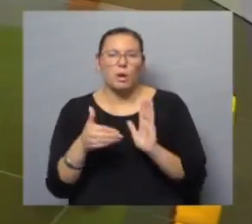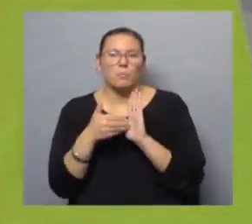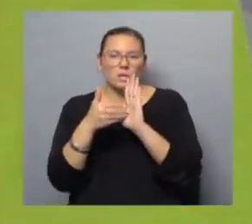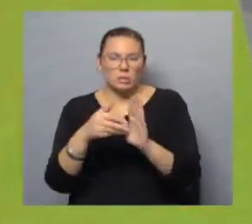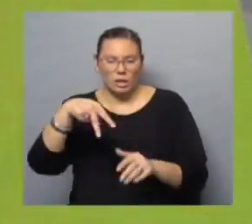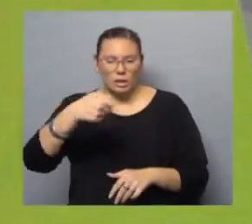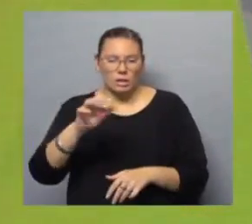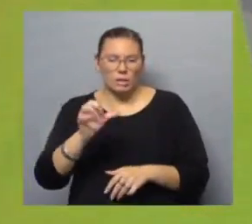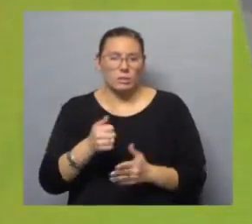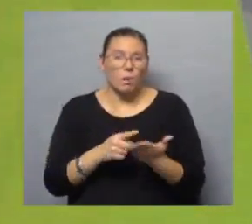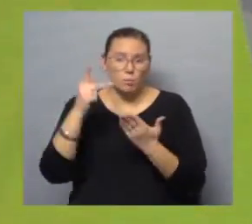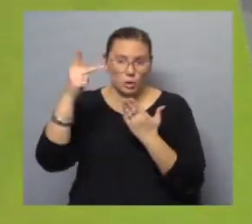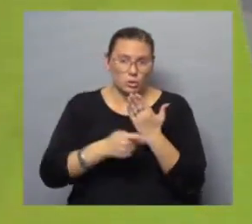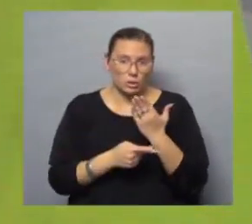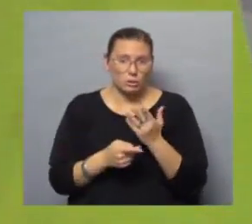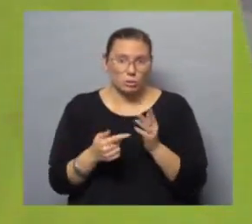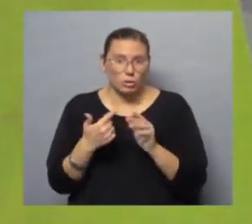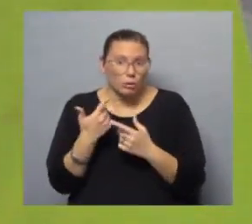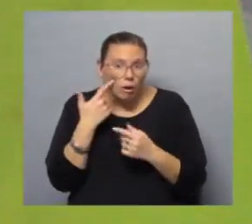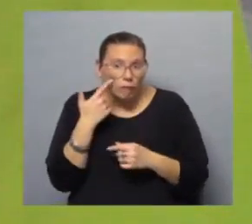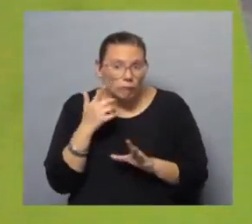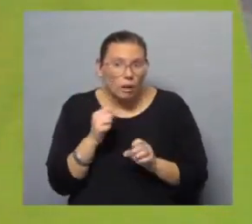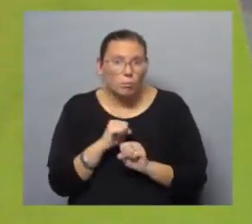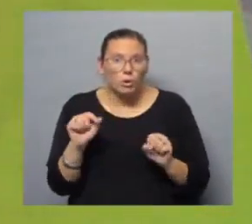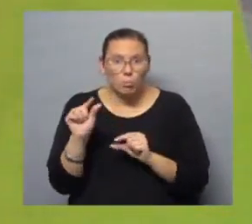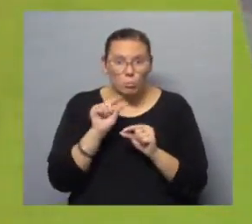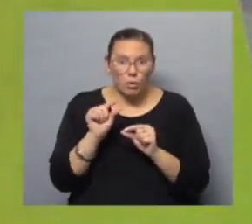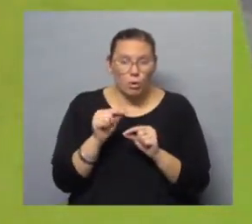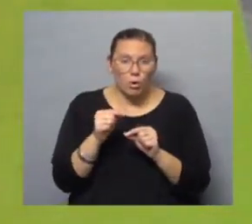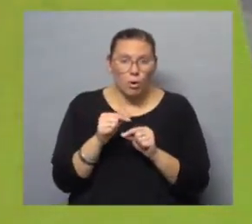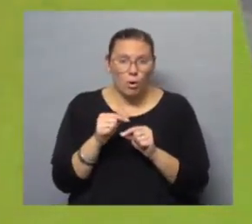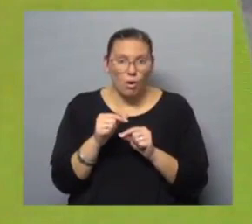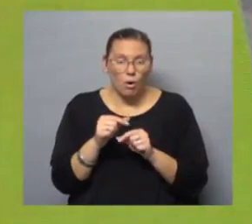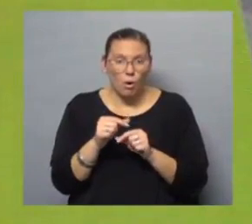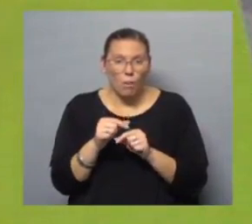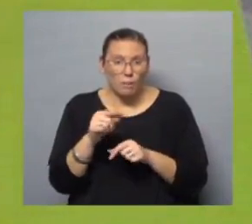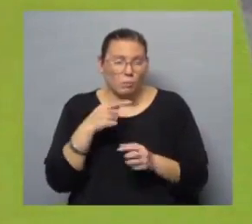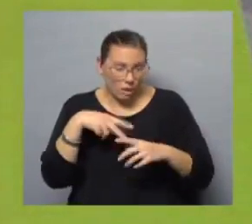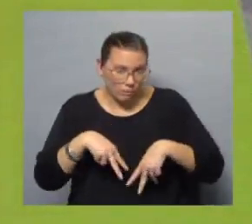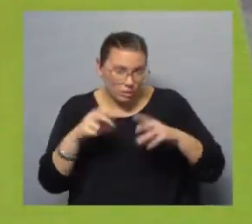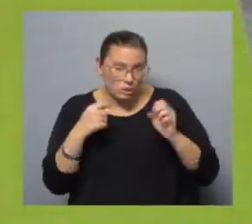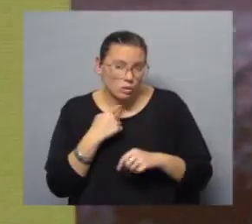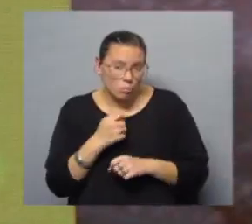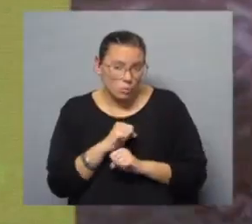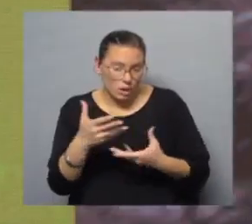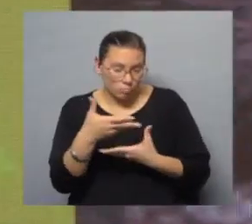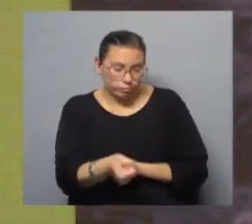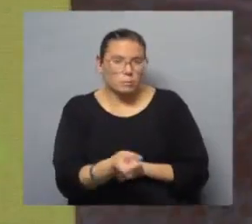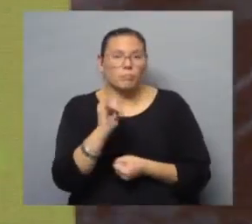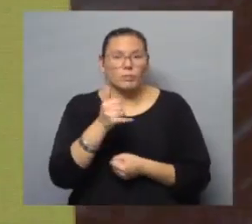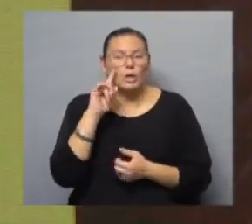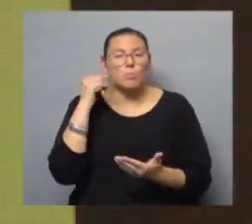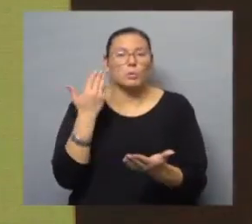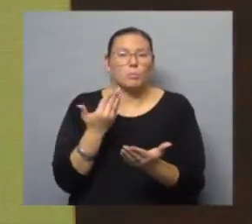NASA un proyecto y aspirar a tener un poco de uso para una investigación, ¿es correcto? Sí, el sistema de